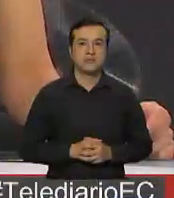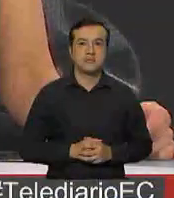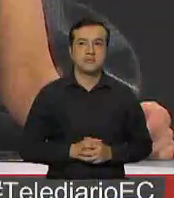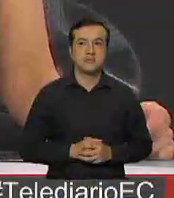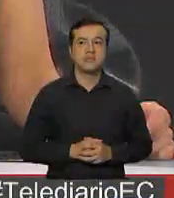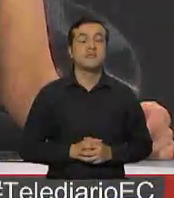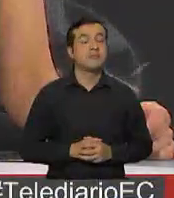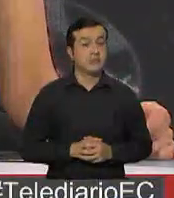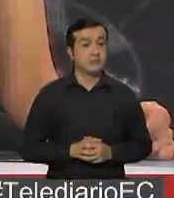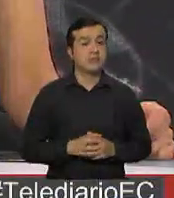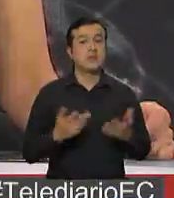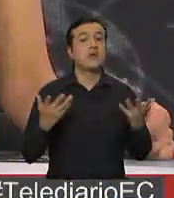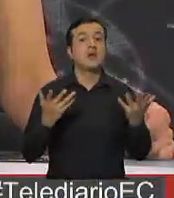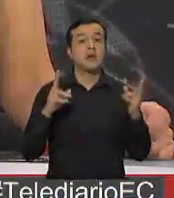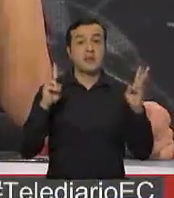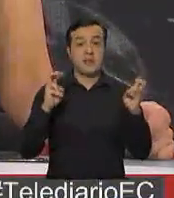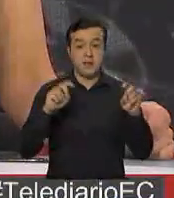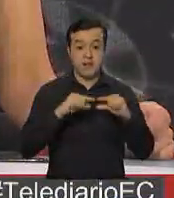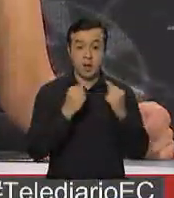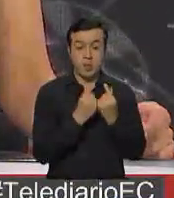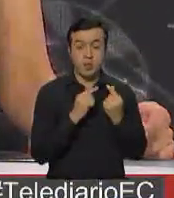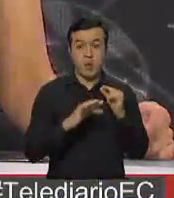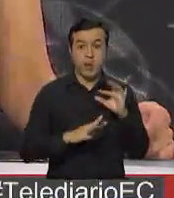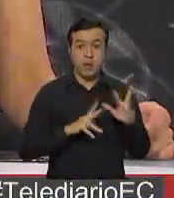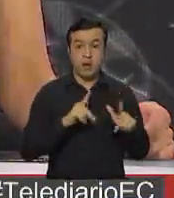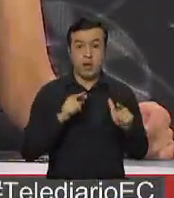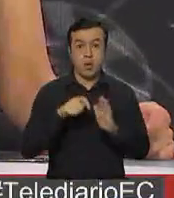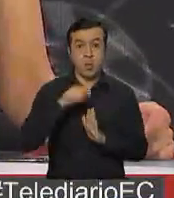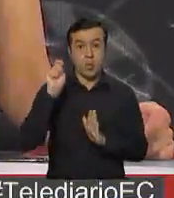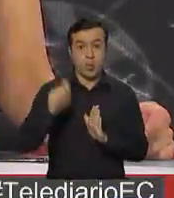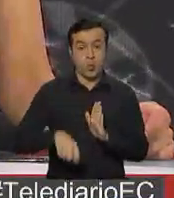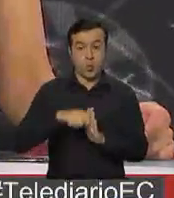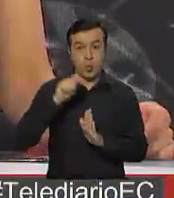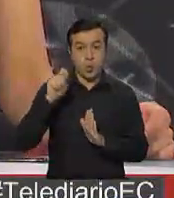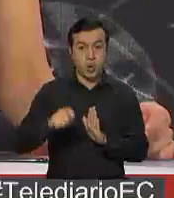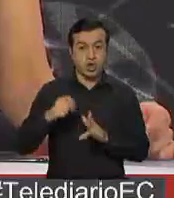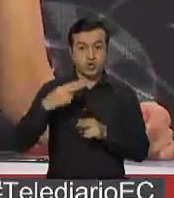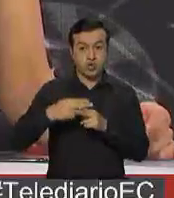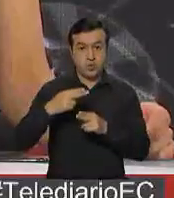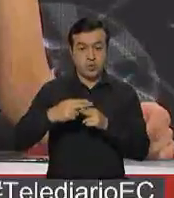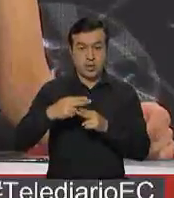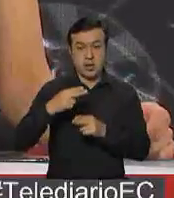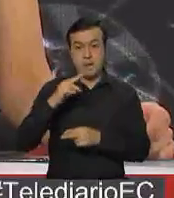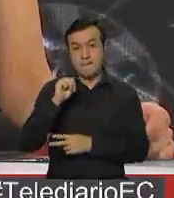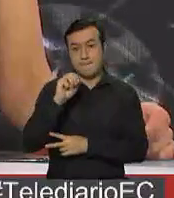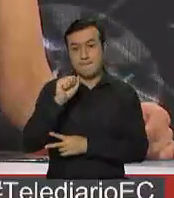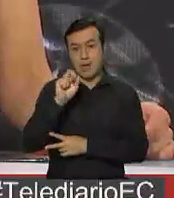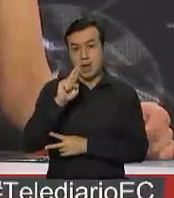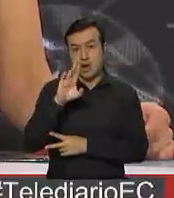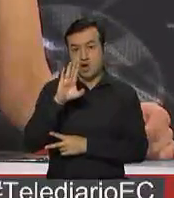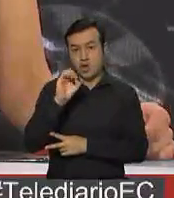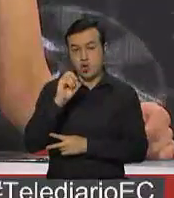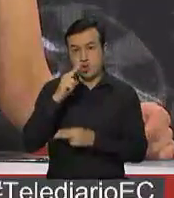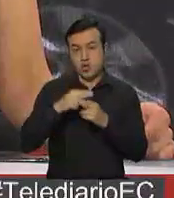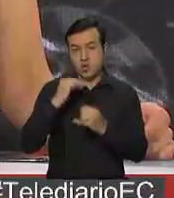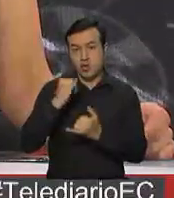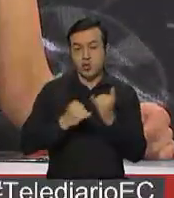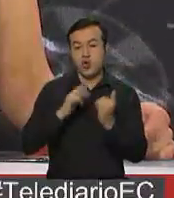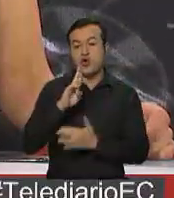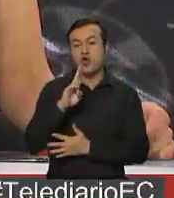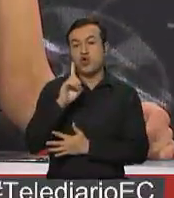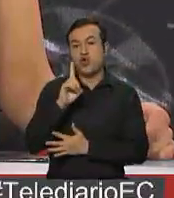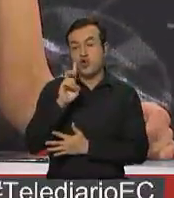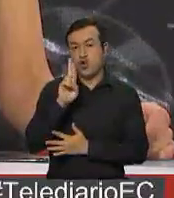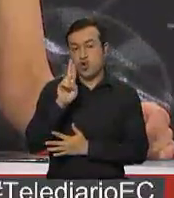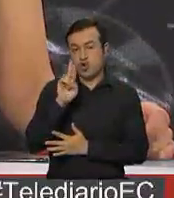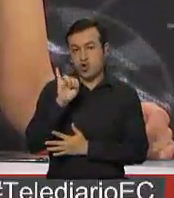Y ante el presunto delito de delincuencia organizada, el juez de la Corte Nacional de Justicia, Marco Rodríguez, ordenó la prisión preventiva al asambleísta Daniel